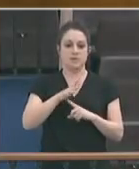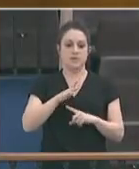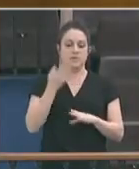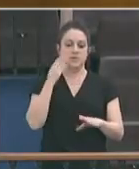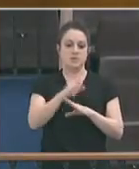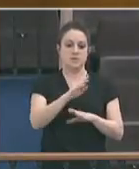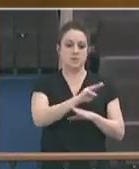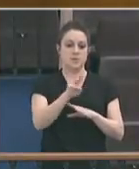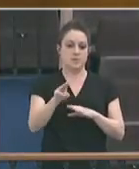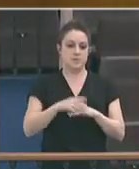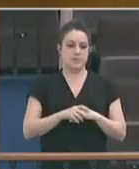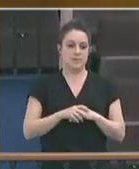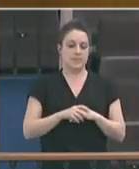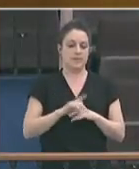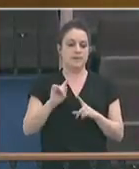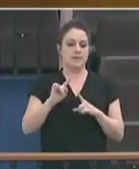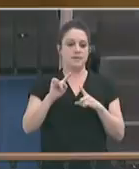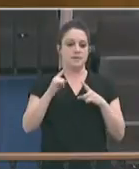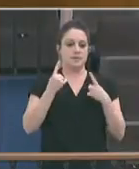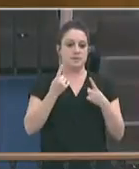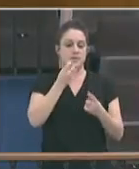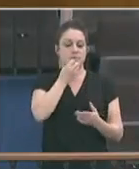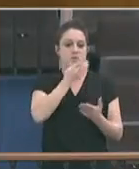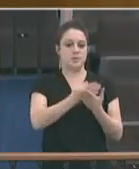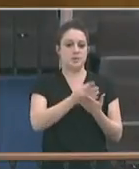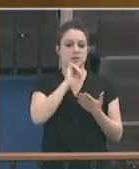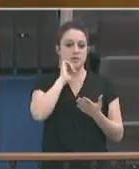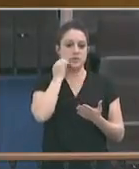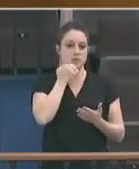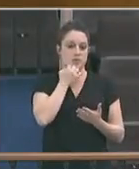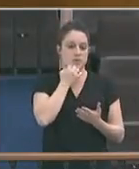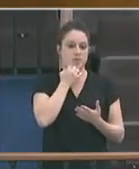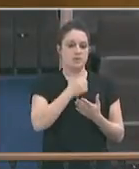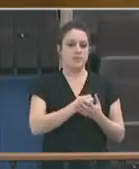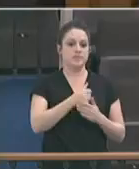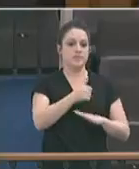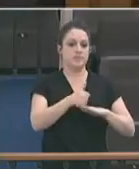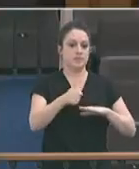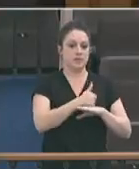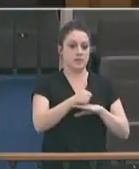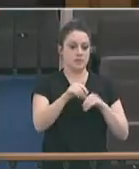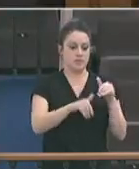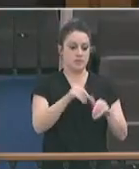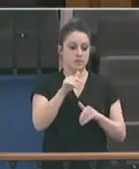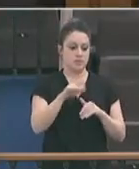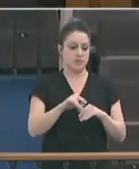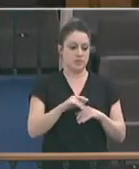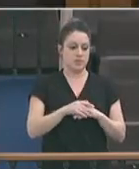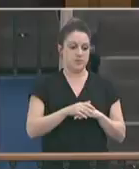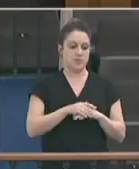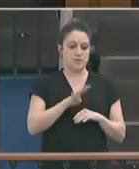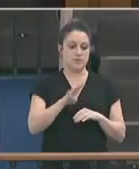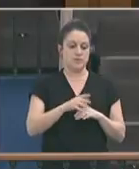Popular. En primer lugar, votaremos la propuesta de resolución presentada por el Grupo Parlamentario Ciudadanos. Votos a favor,